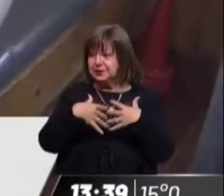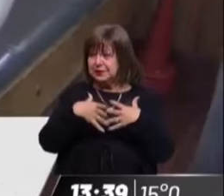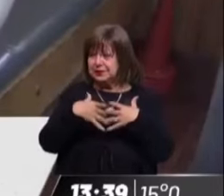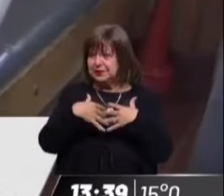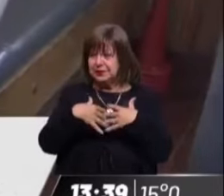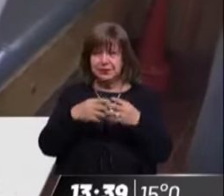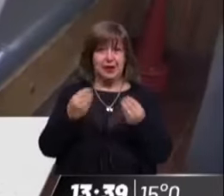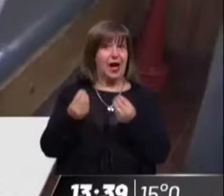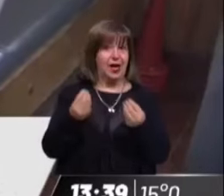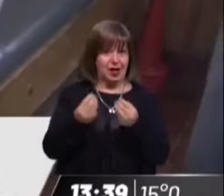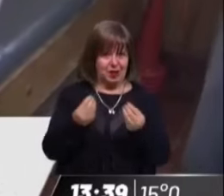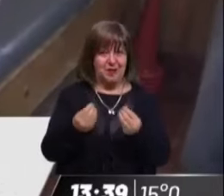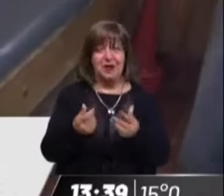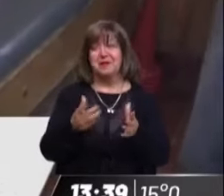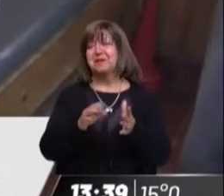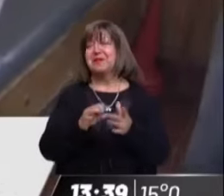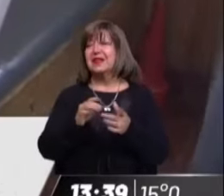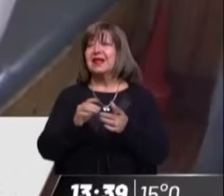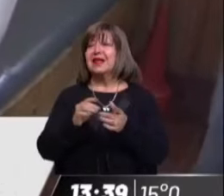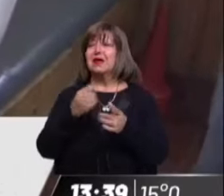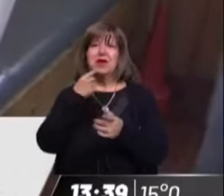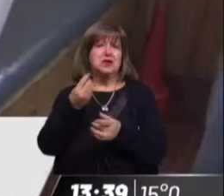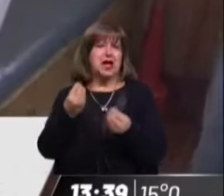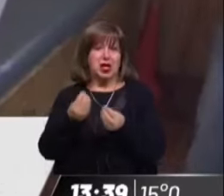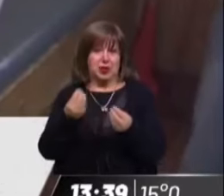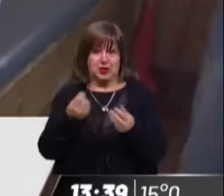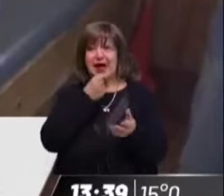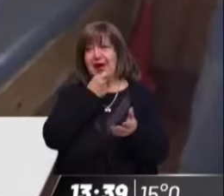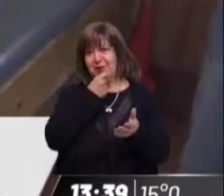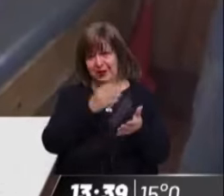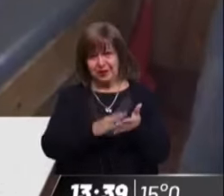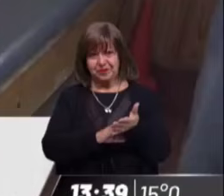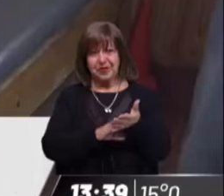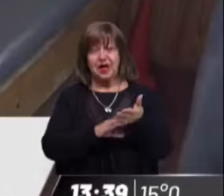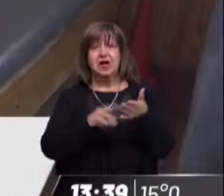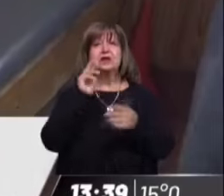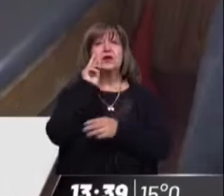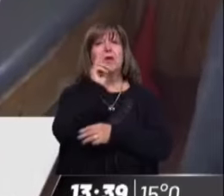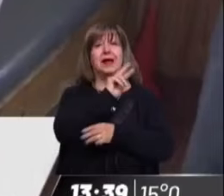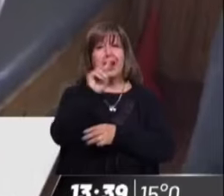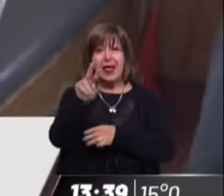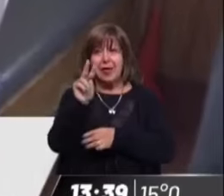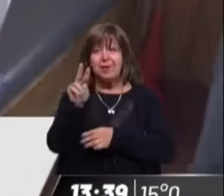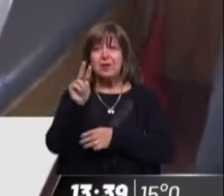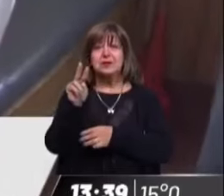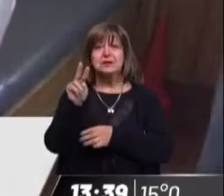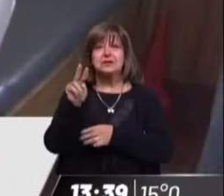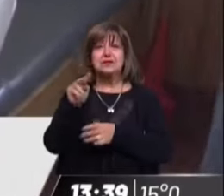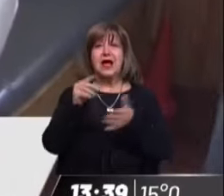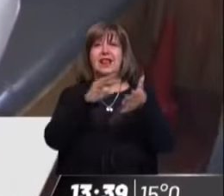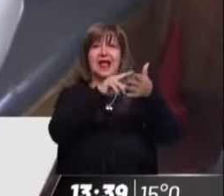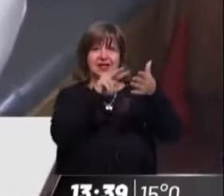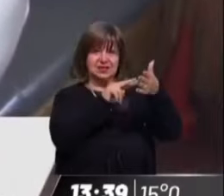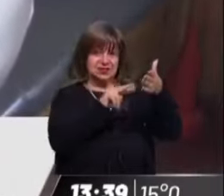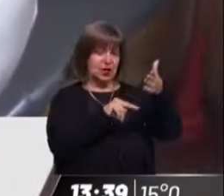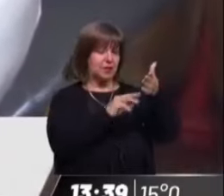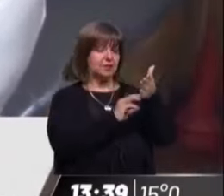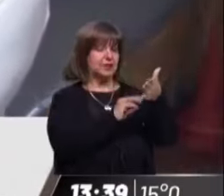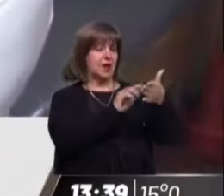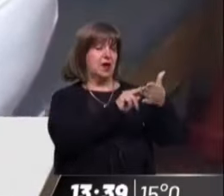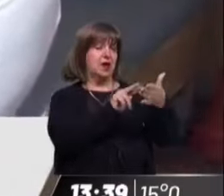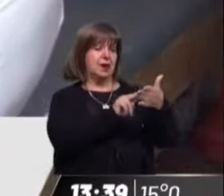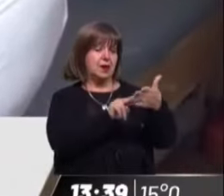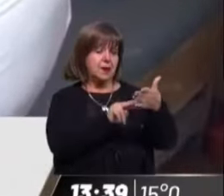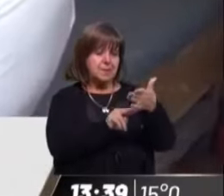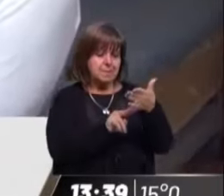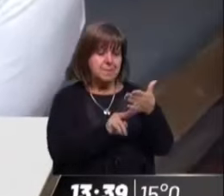¿Cómo se hace esto? Y bueno, no, por ejemplo, observamos, nos dan un texto, lo